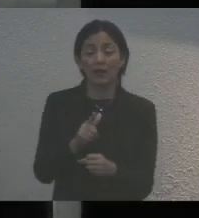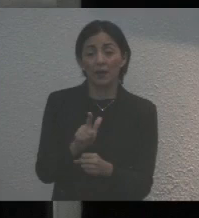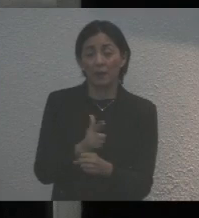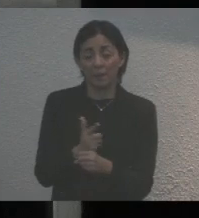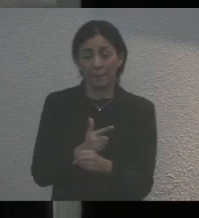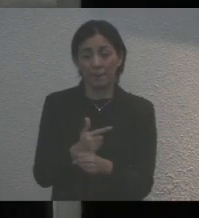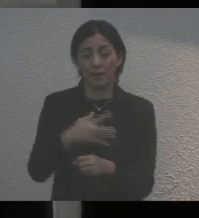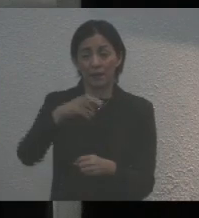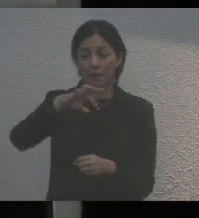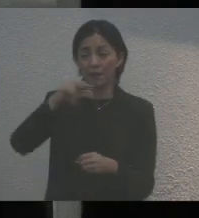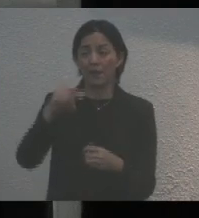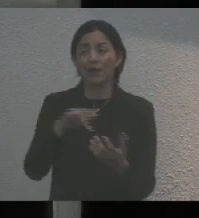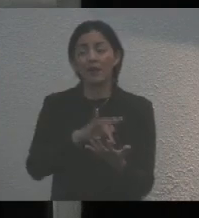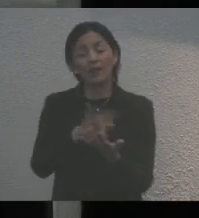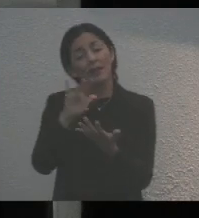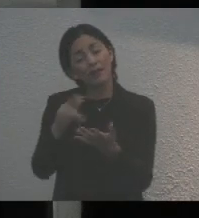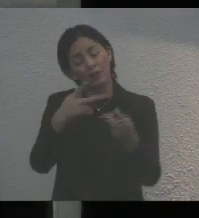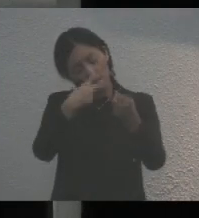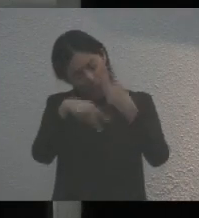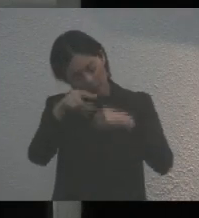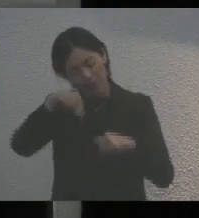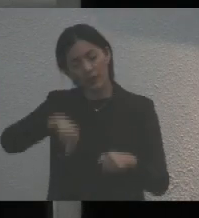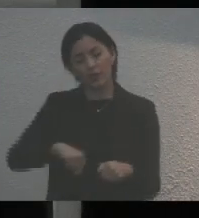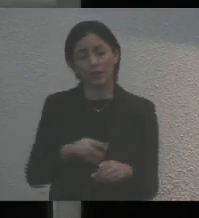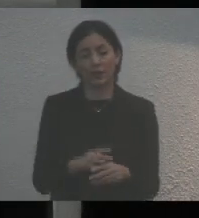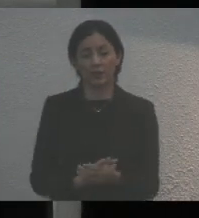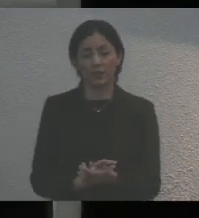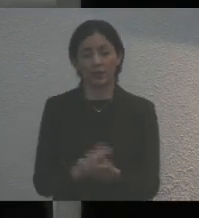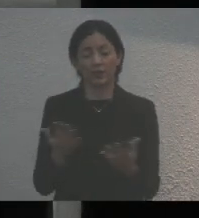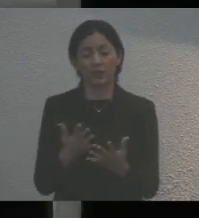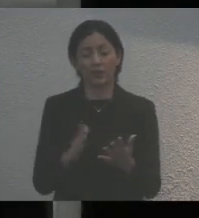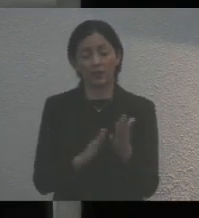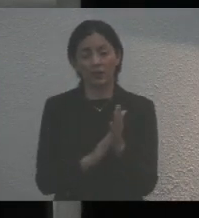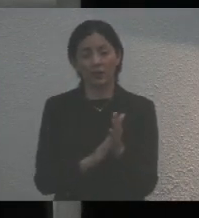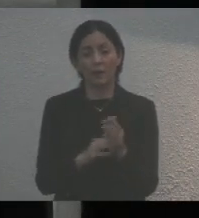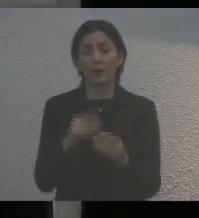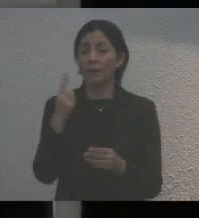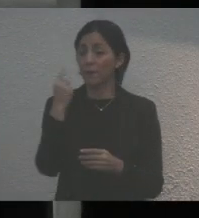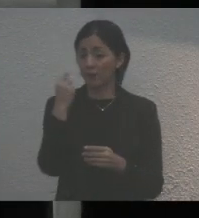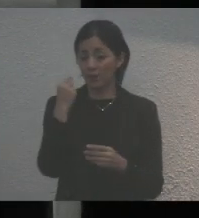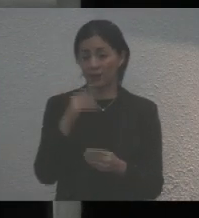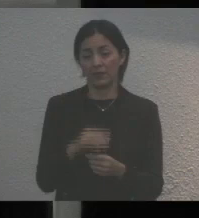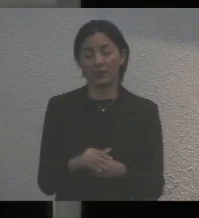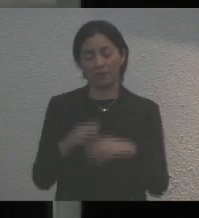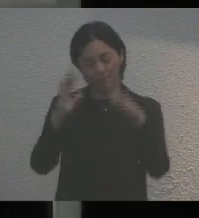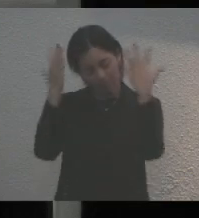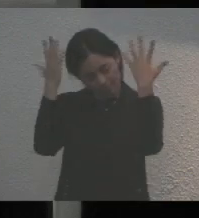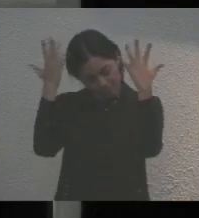Lezama. Gracias por estar trabajando en dignificar la labor de la policía.